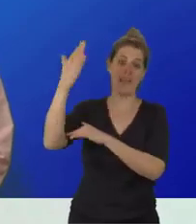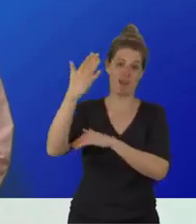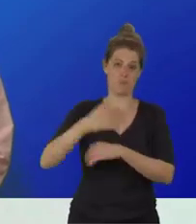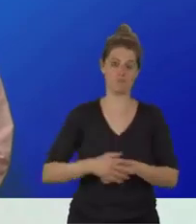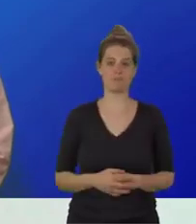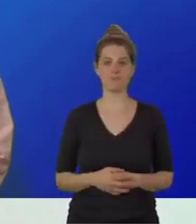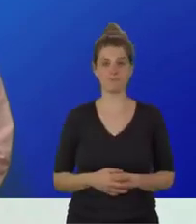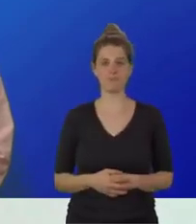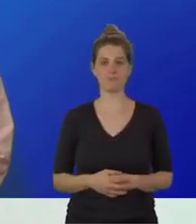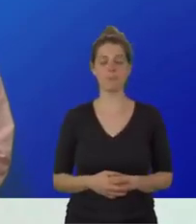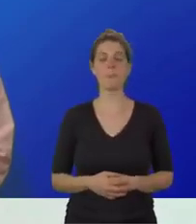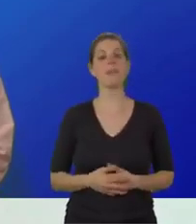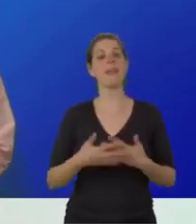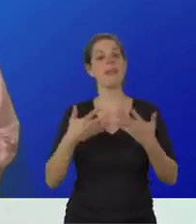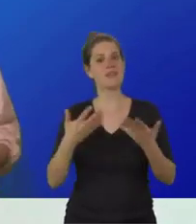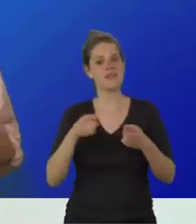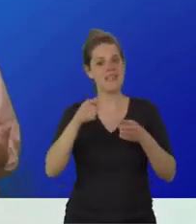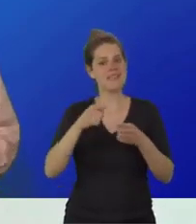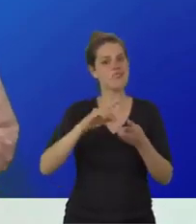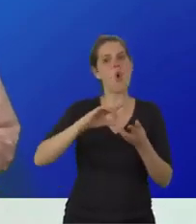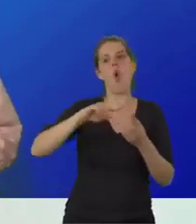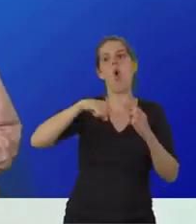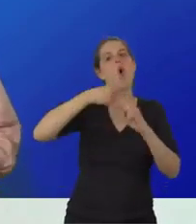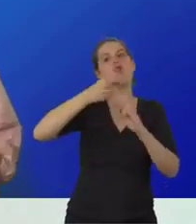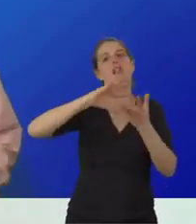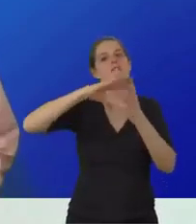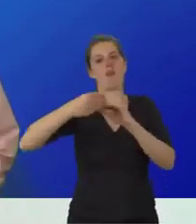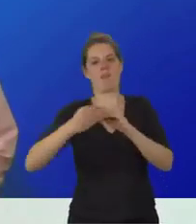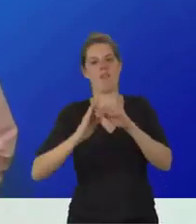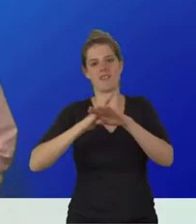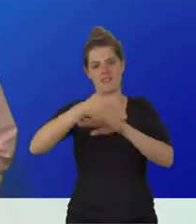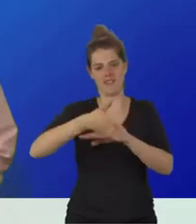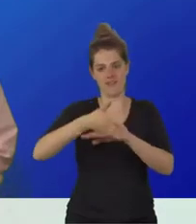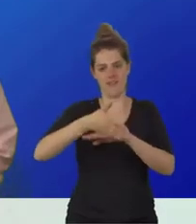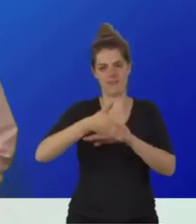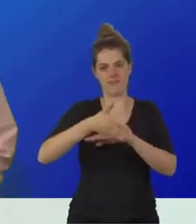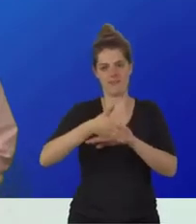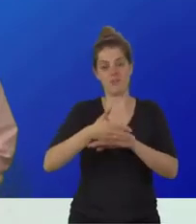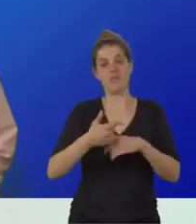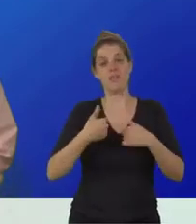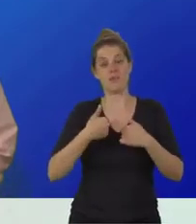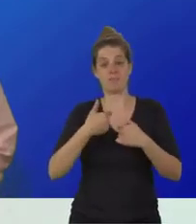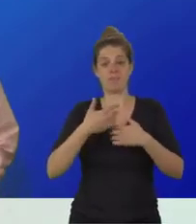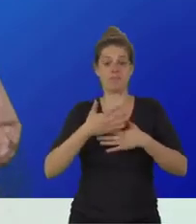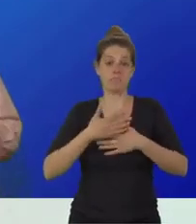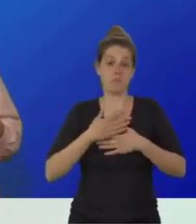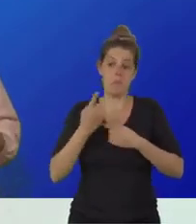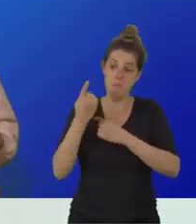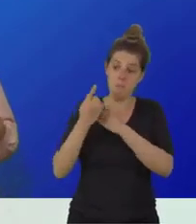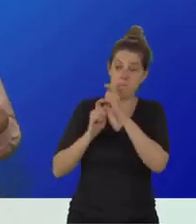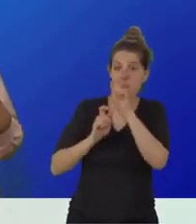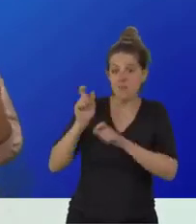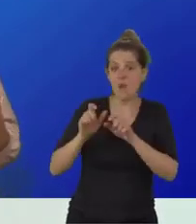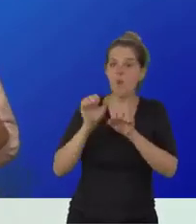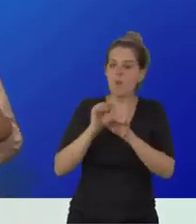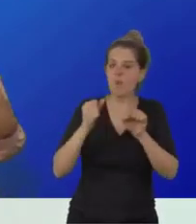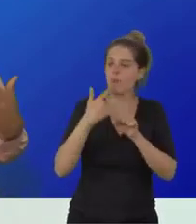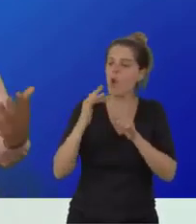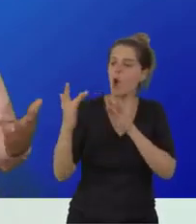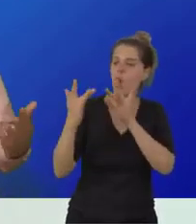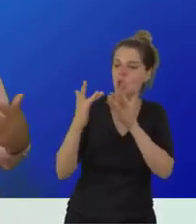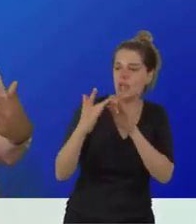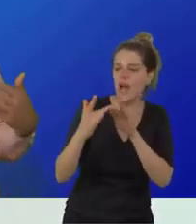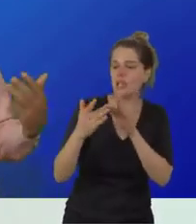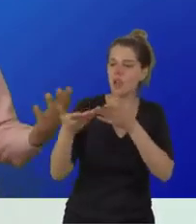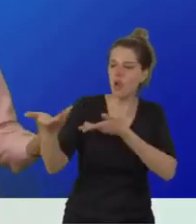lengua extranjera. Entonces, ahí tenemos otra capa de accesibilidad que uno va aprendiendo con la